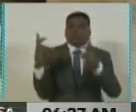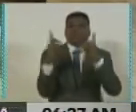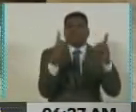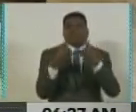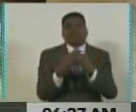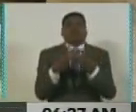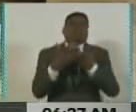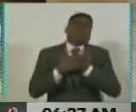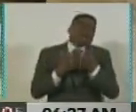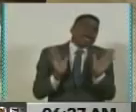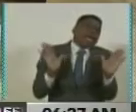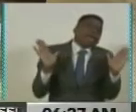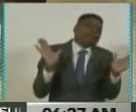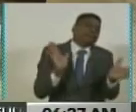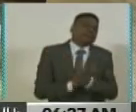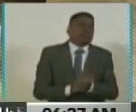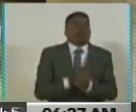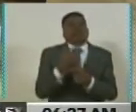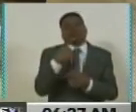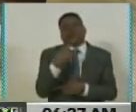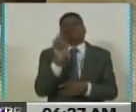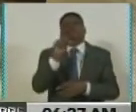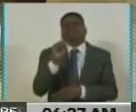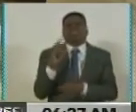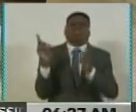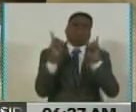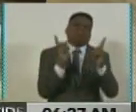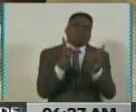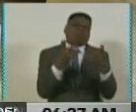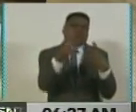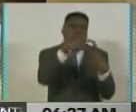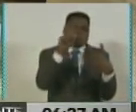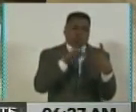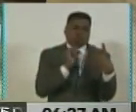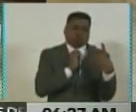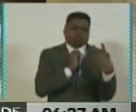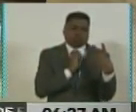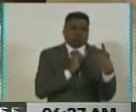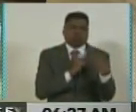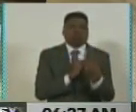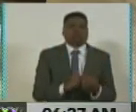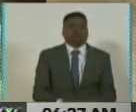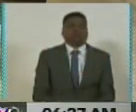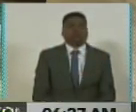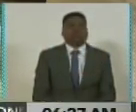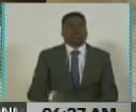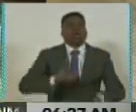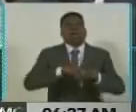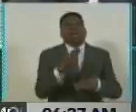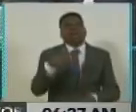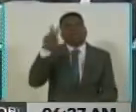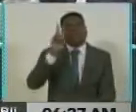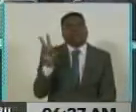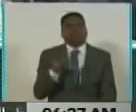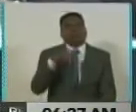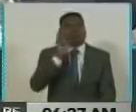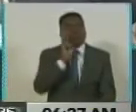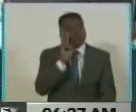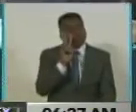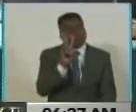remedio que dialogar. Es lo que yo creo, de ambas partes. Porque en el sustrato venezolano yo observo algo